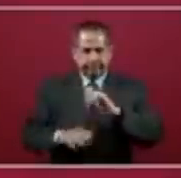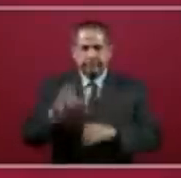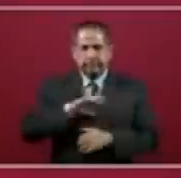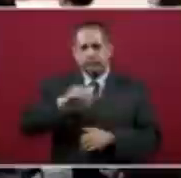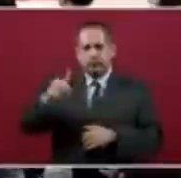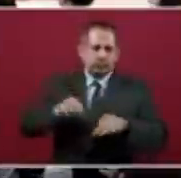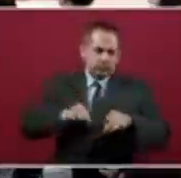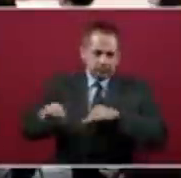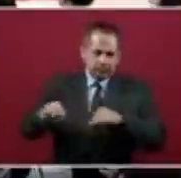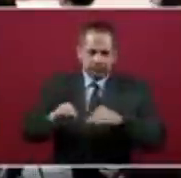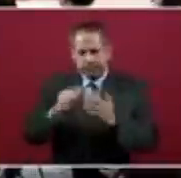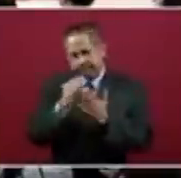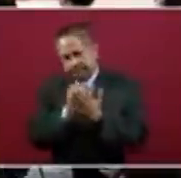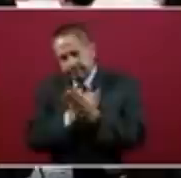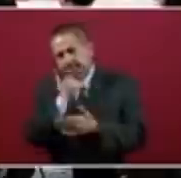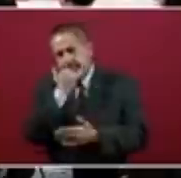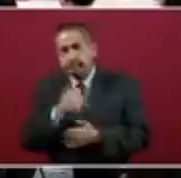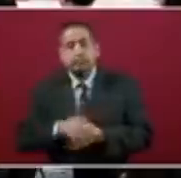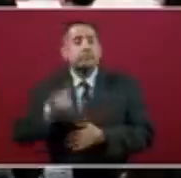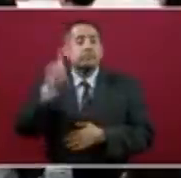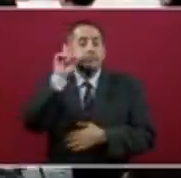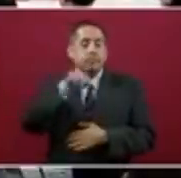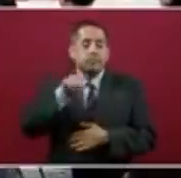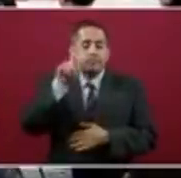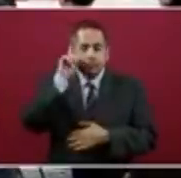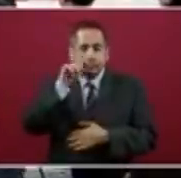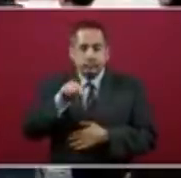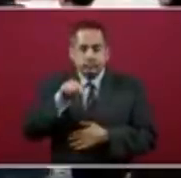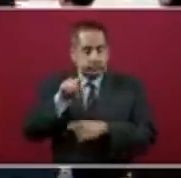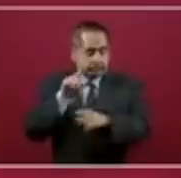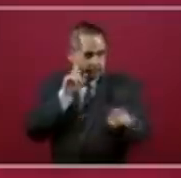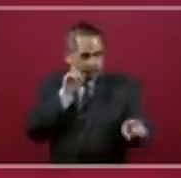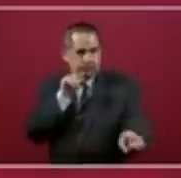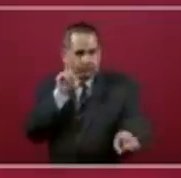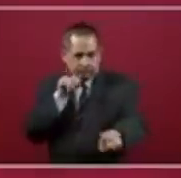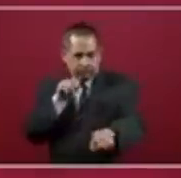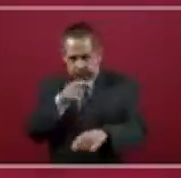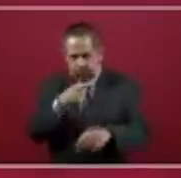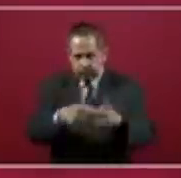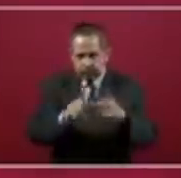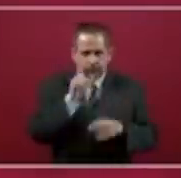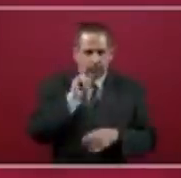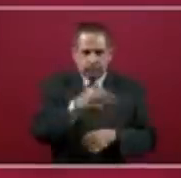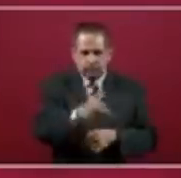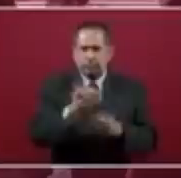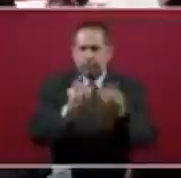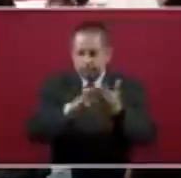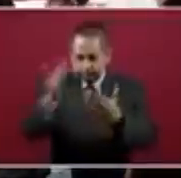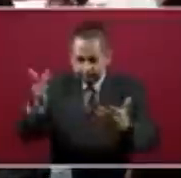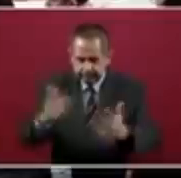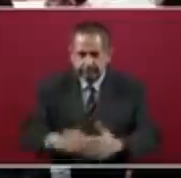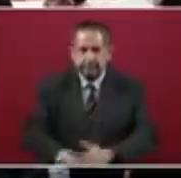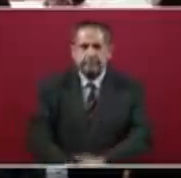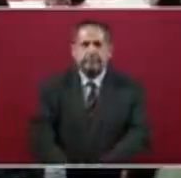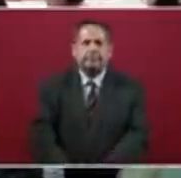otras actividades, y mañana tú empiezas. Muchas gracias.